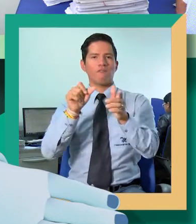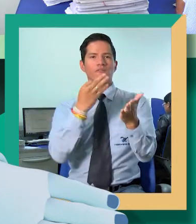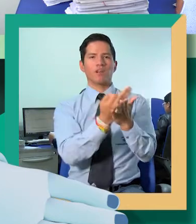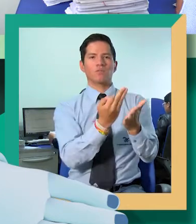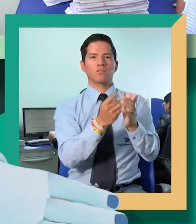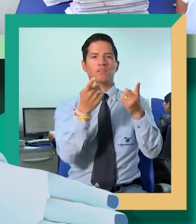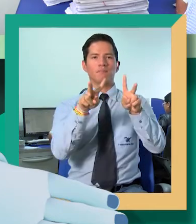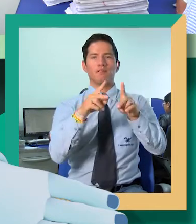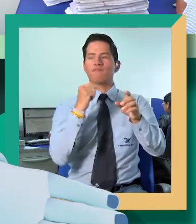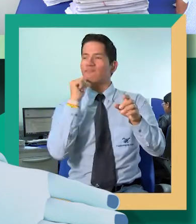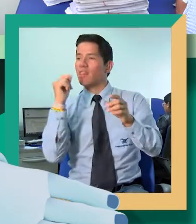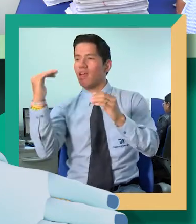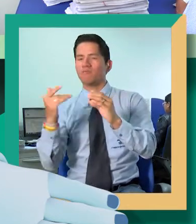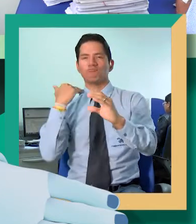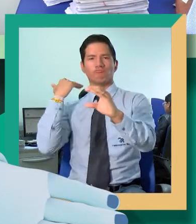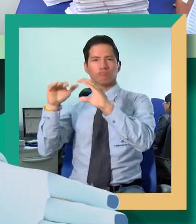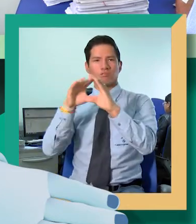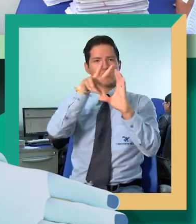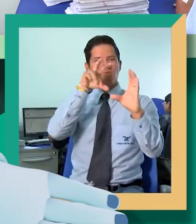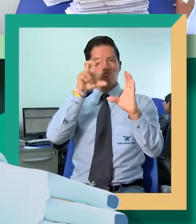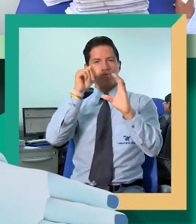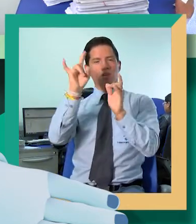todo esté en orden sin ningún faltante.